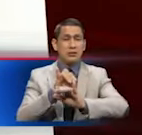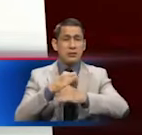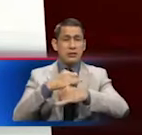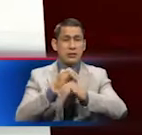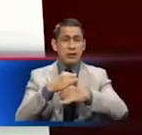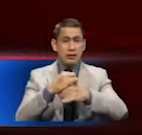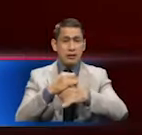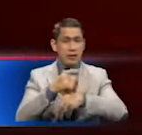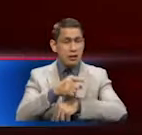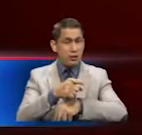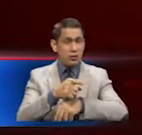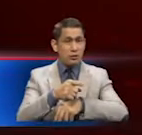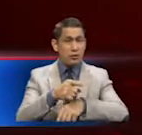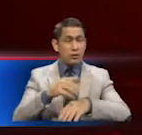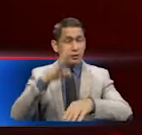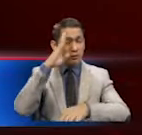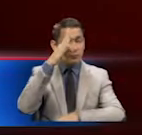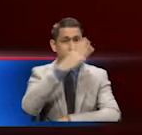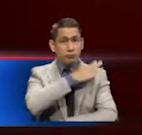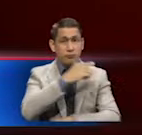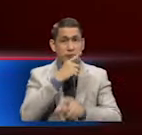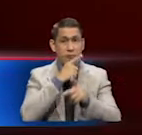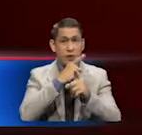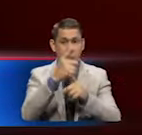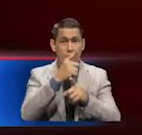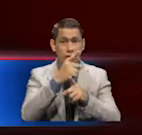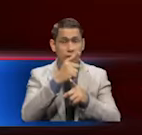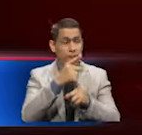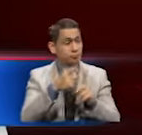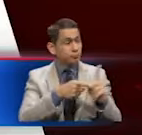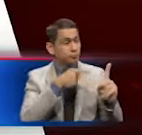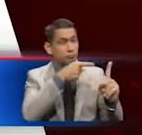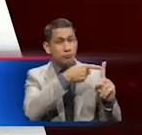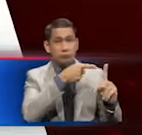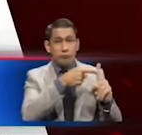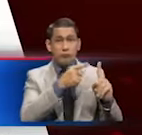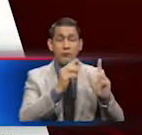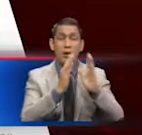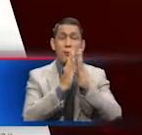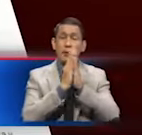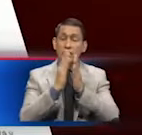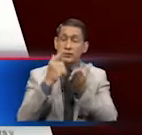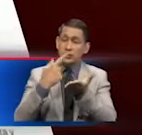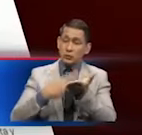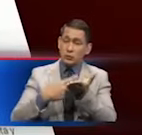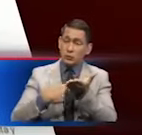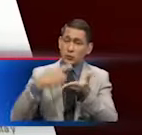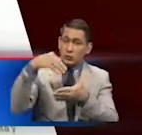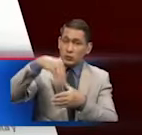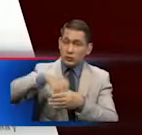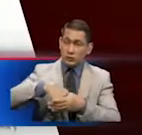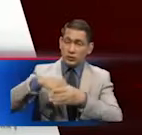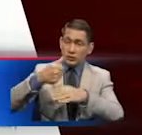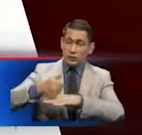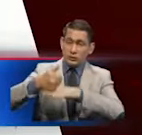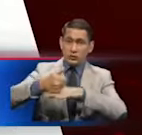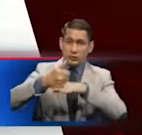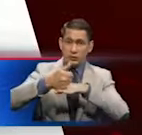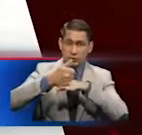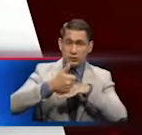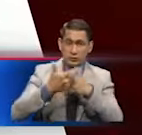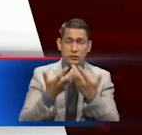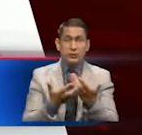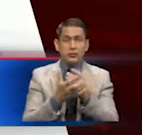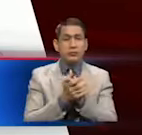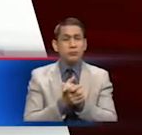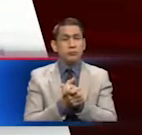César Ron, pidió una reunión entre la presidenta de la Corte y ellos, en la que hablaron sobre las obras que realizan